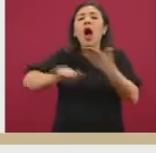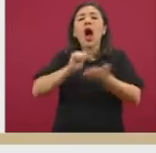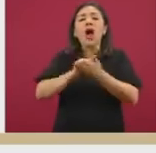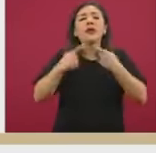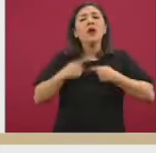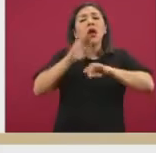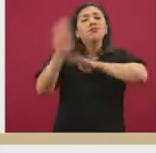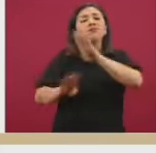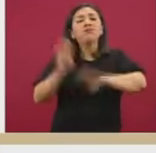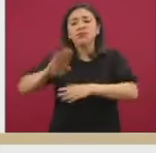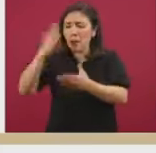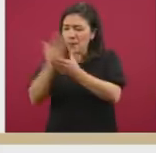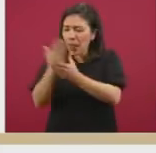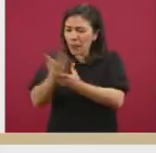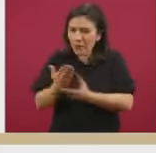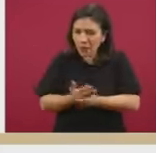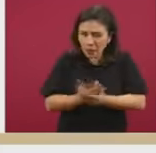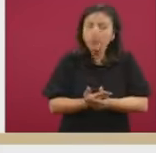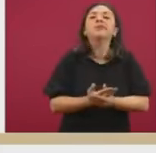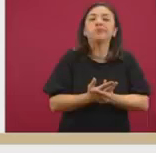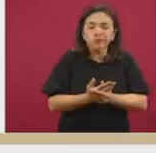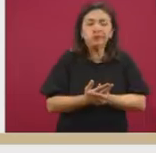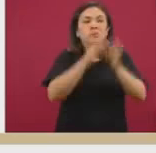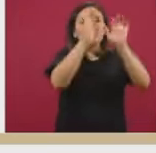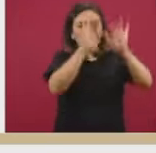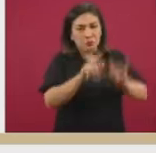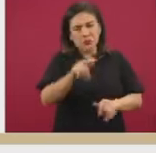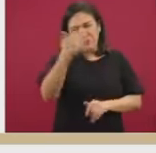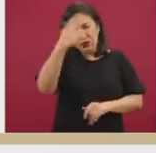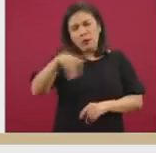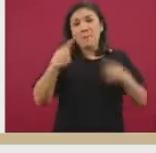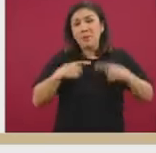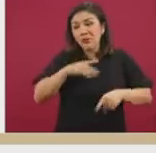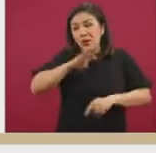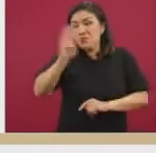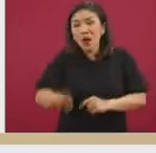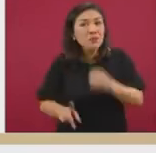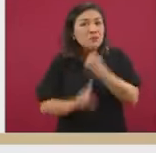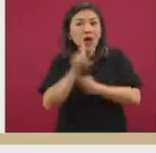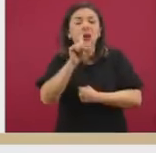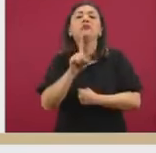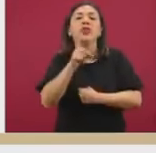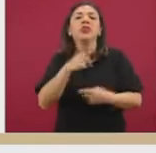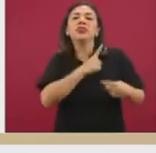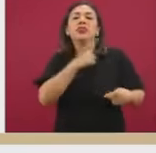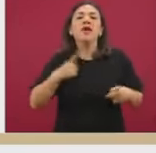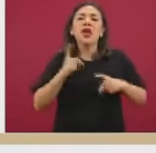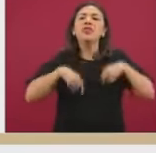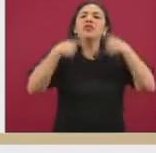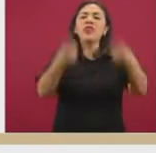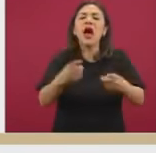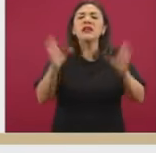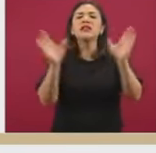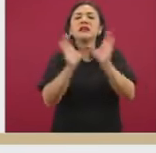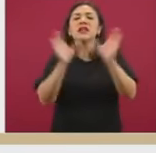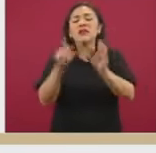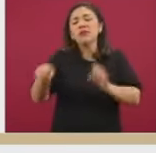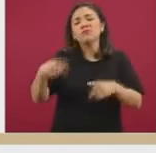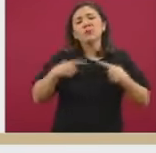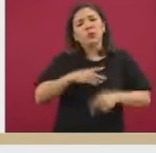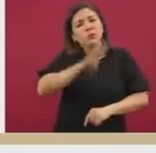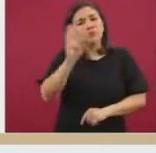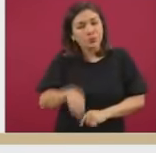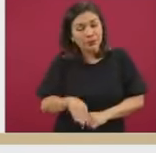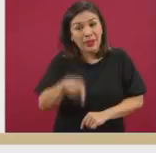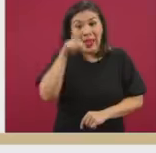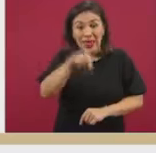defunción. Recuerden que cuando una persona lamentablemente fallece, se expide el certificado de defunción,